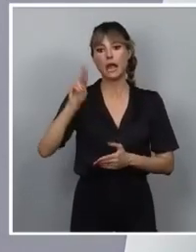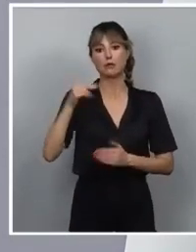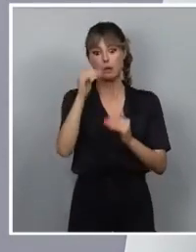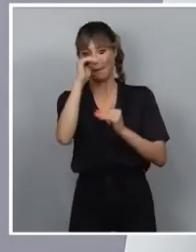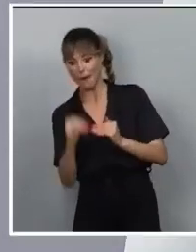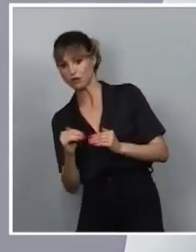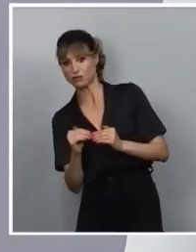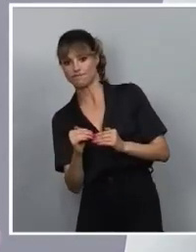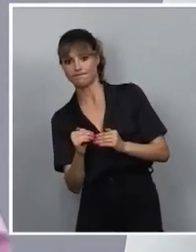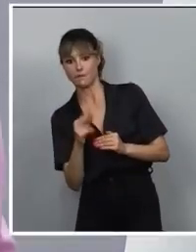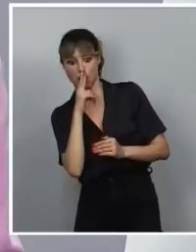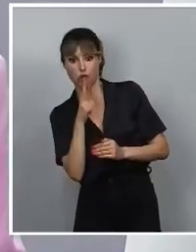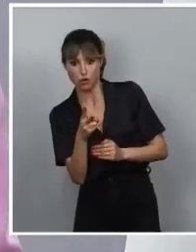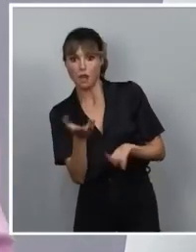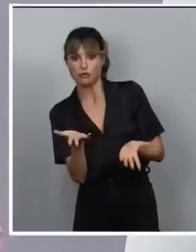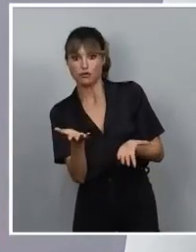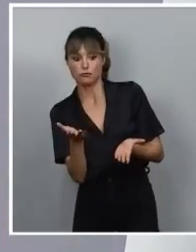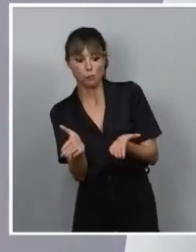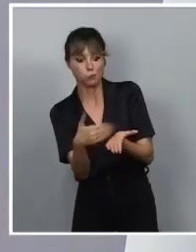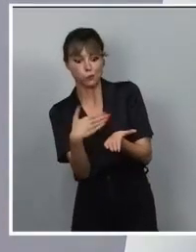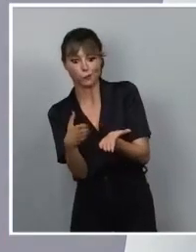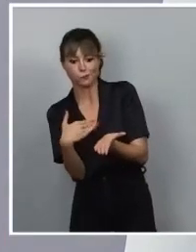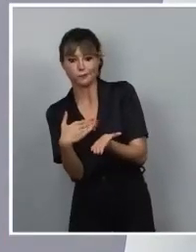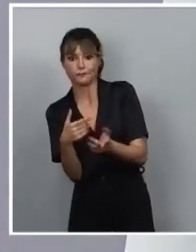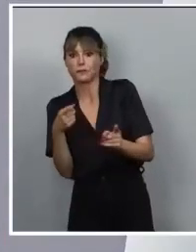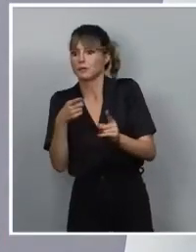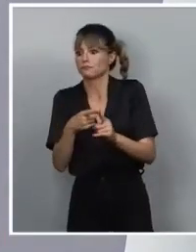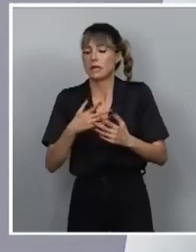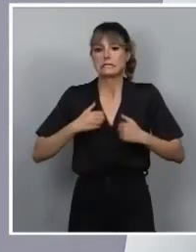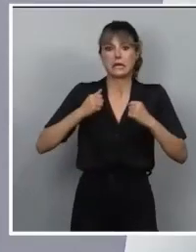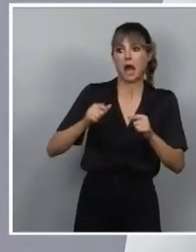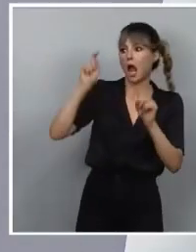importa, pero no habrá nuestro voto a favor si no se aborda